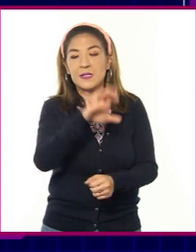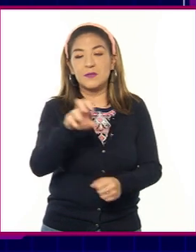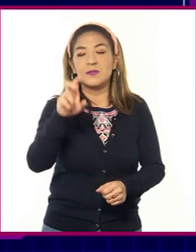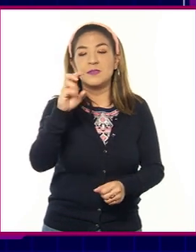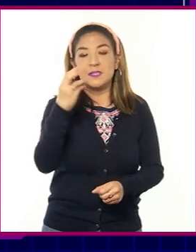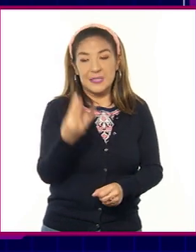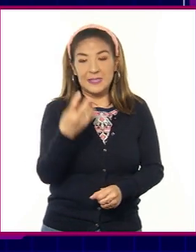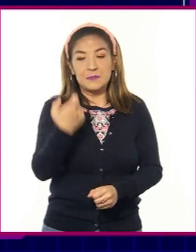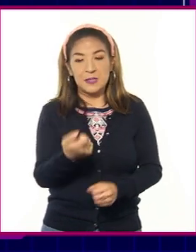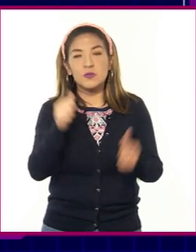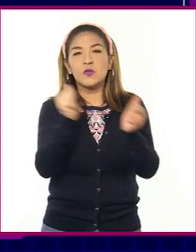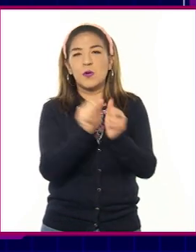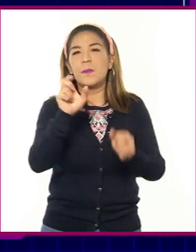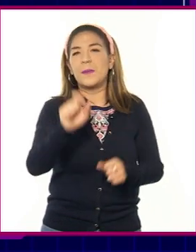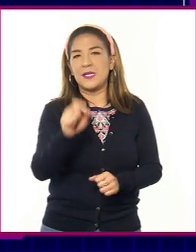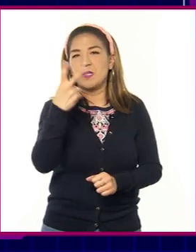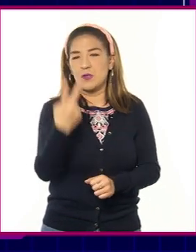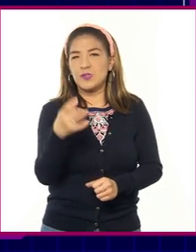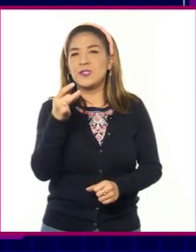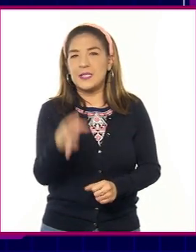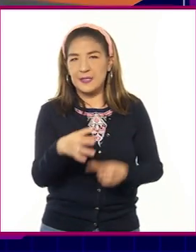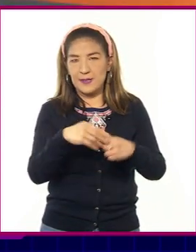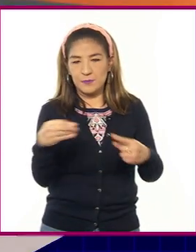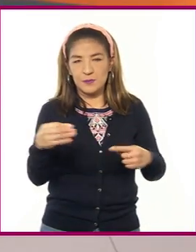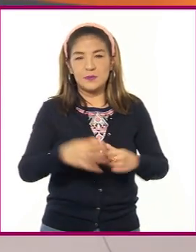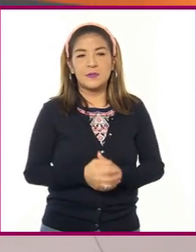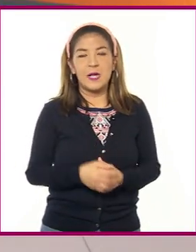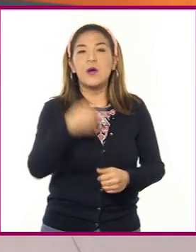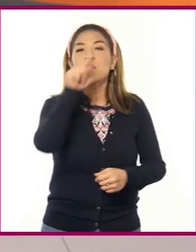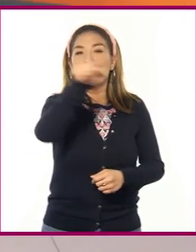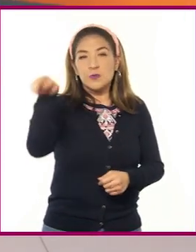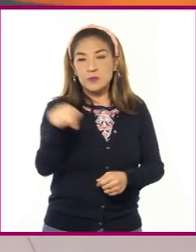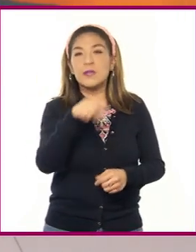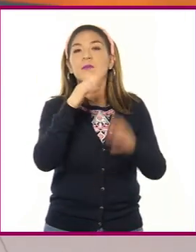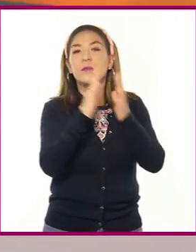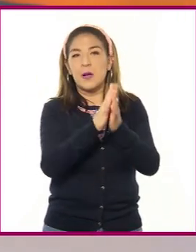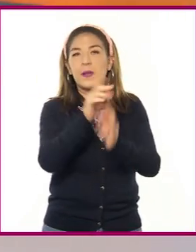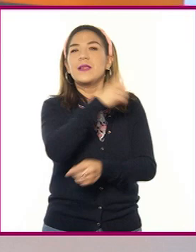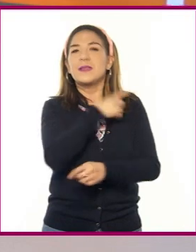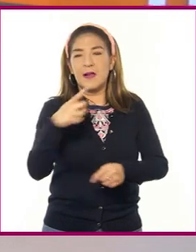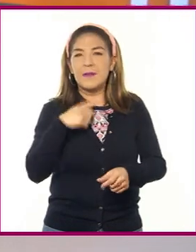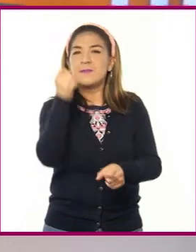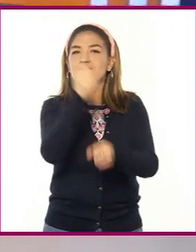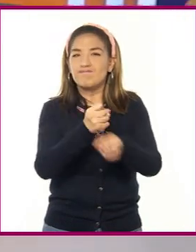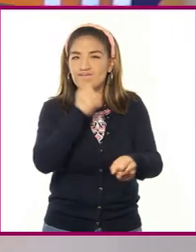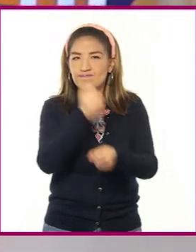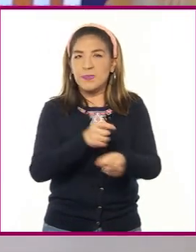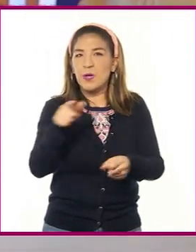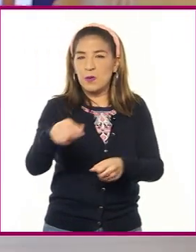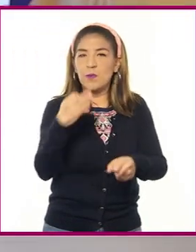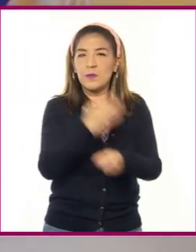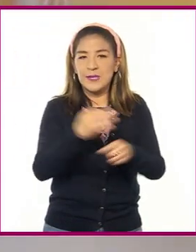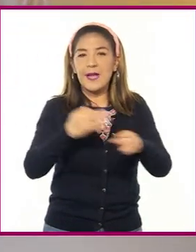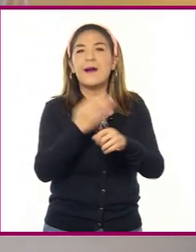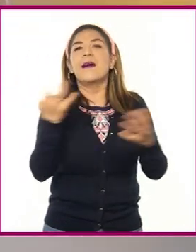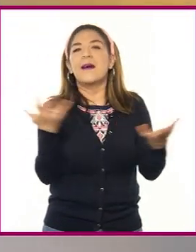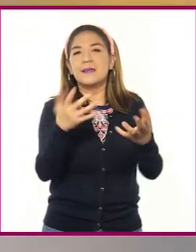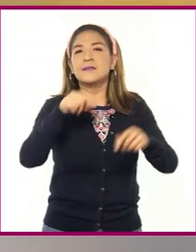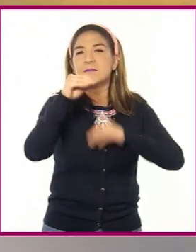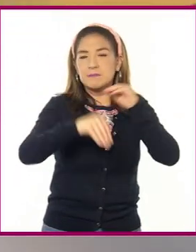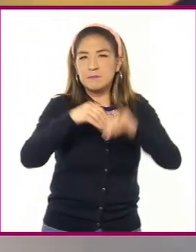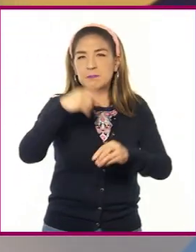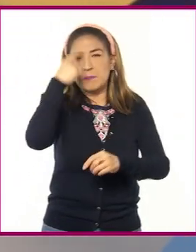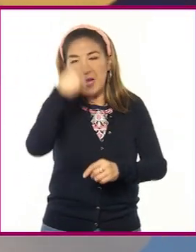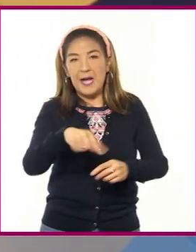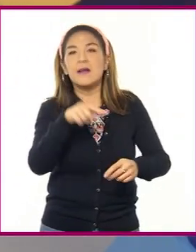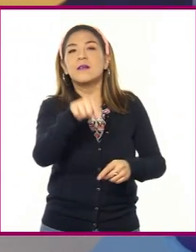228.503 pesos con 22 centavos. Les pedimos a ustedes poner en práctica el procedimiento que hemos desarrollado para obtener